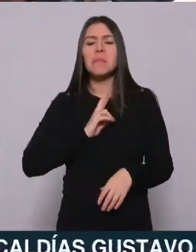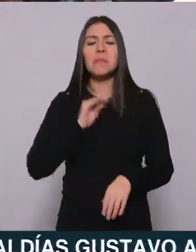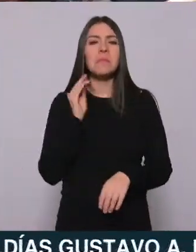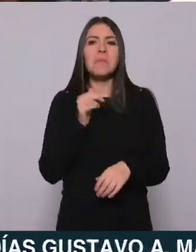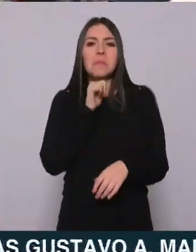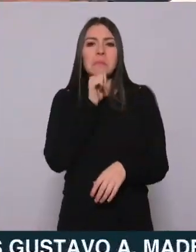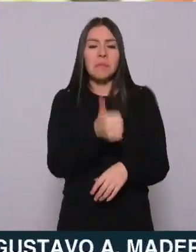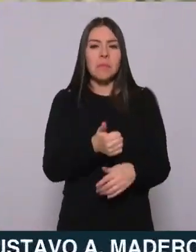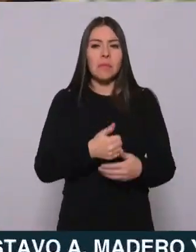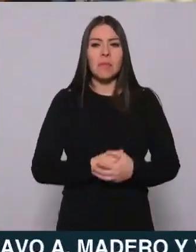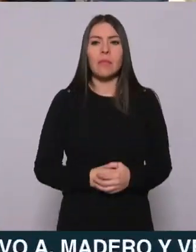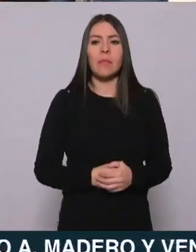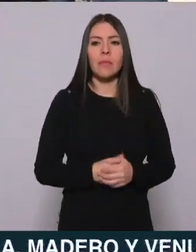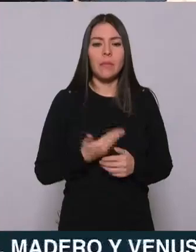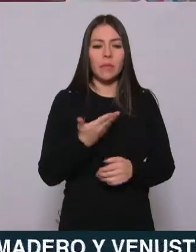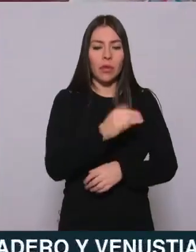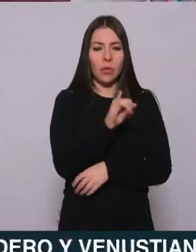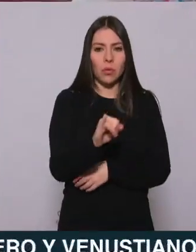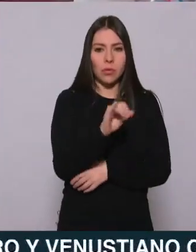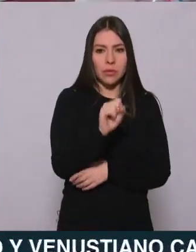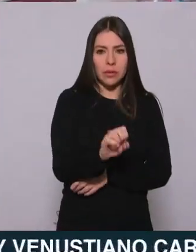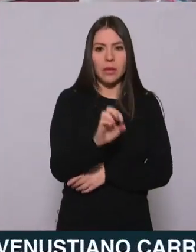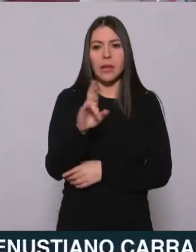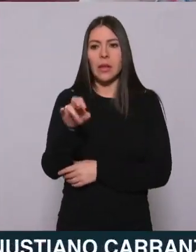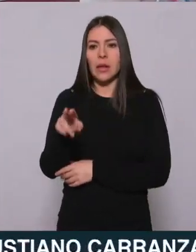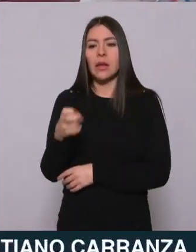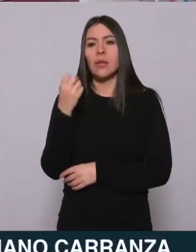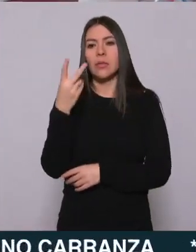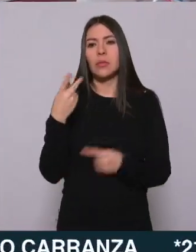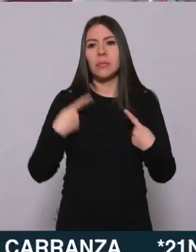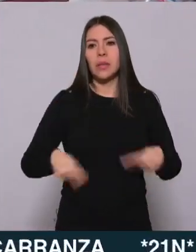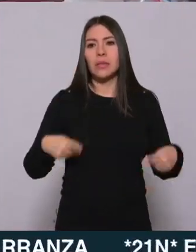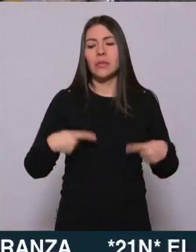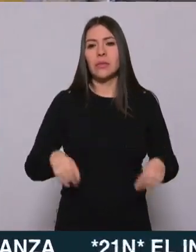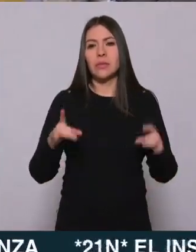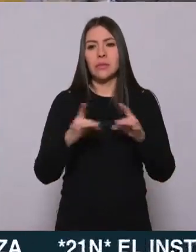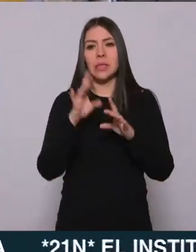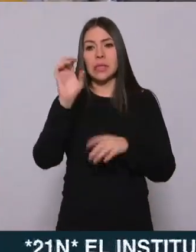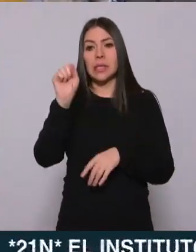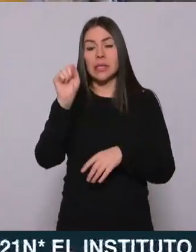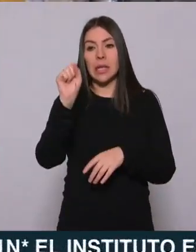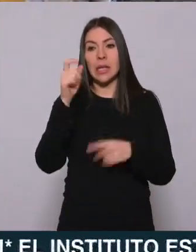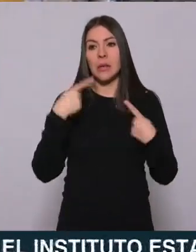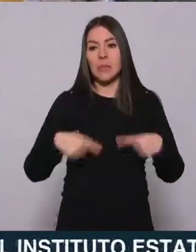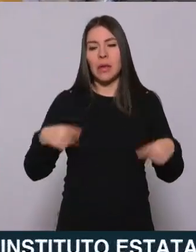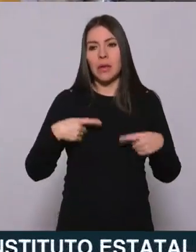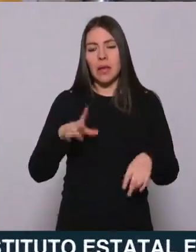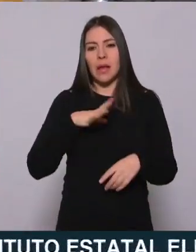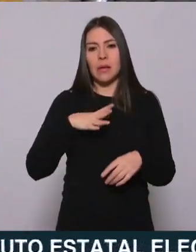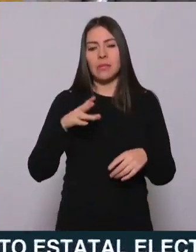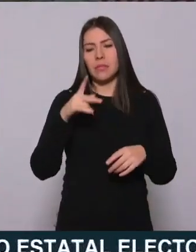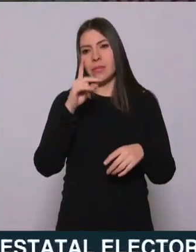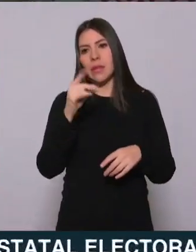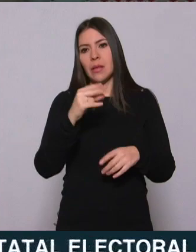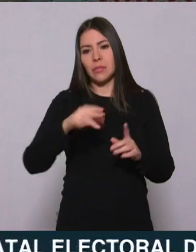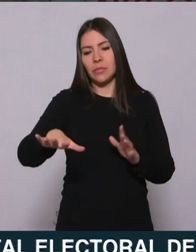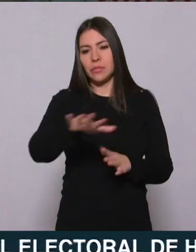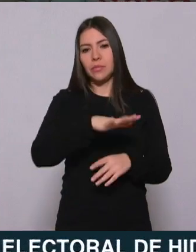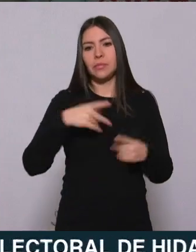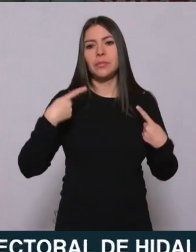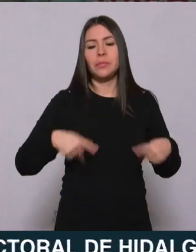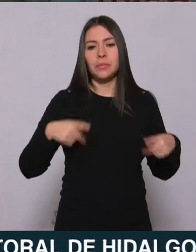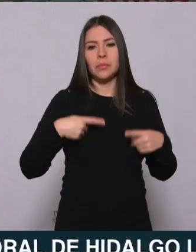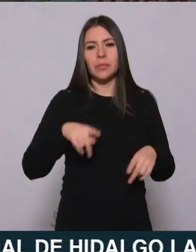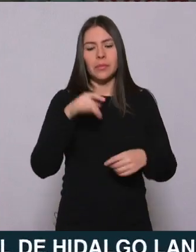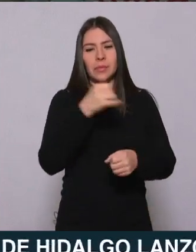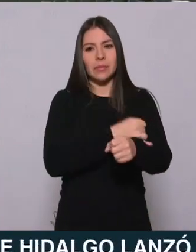José y René son dos de las más de 60 personas afectadas por este fenómeno. Protección Civil, en coordinación con la alcaldía de Iztapalapa, ofrecieron a los